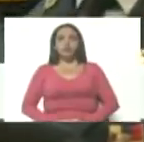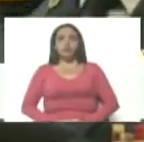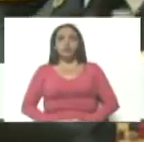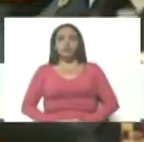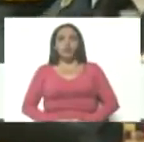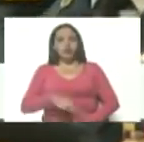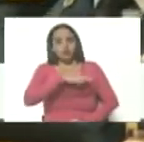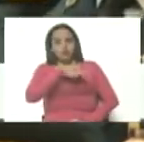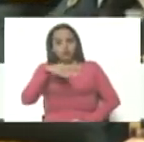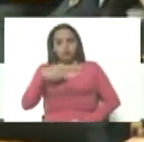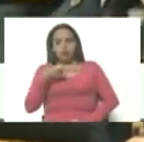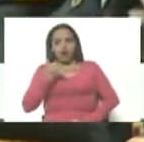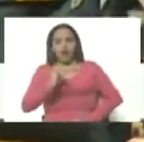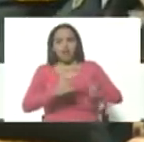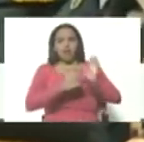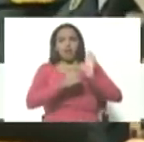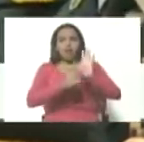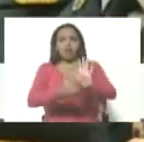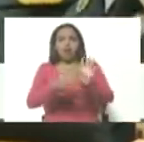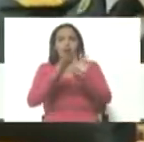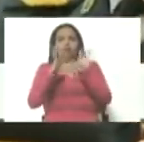afortunadamente para nosotros hemos demostrado al mundo